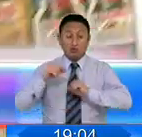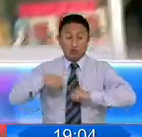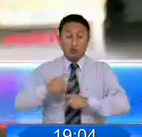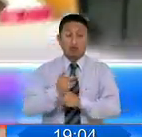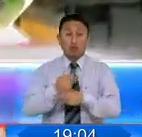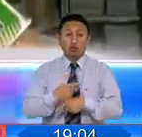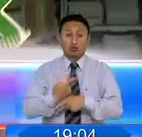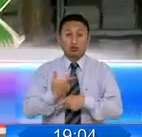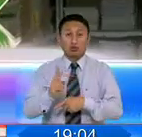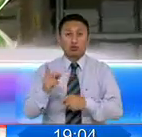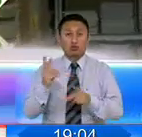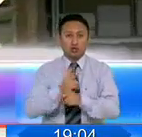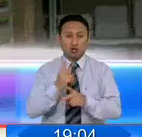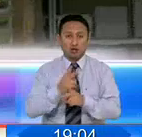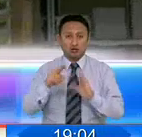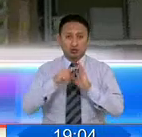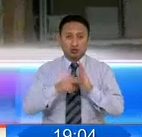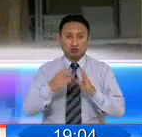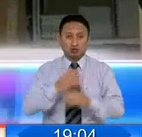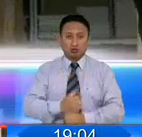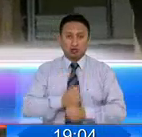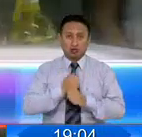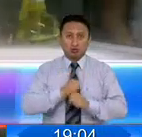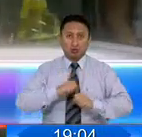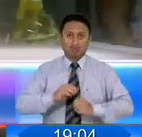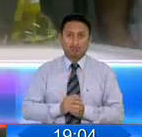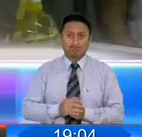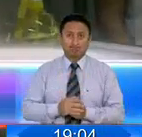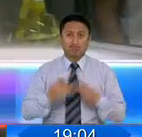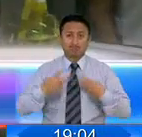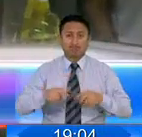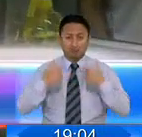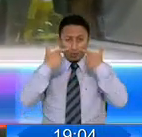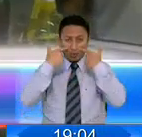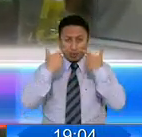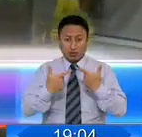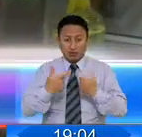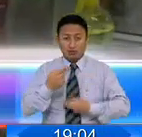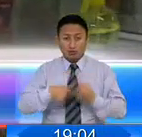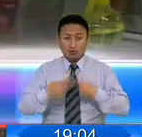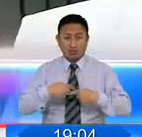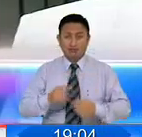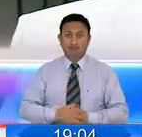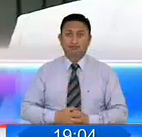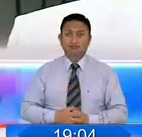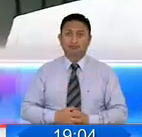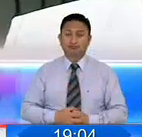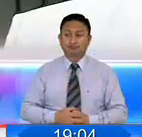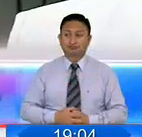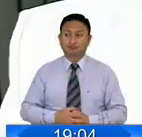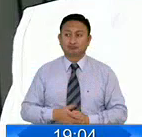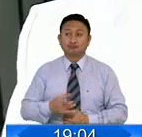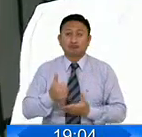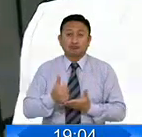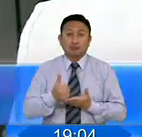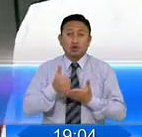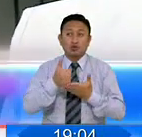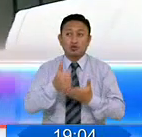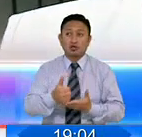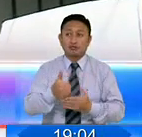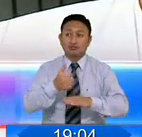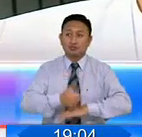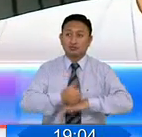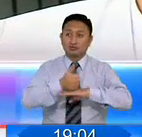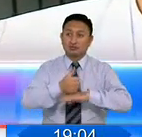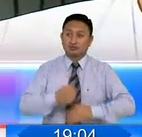bajo protocolos de bioseguridad, además que estén vigilantes del comercio informal. Y ayudarles a las autoridades que